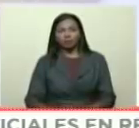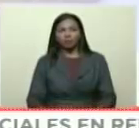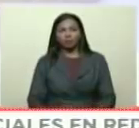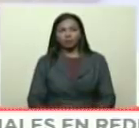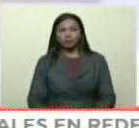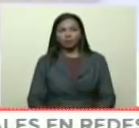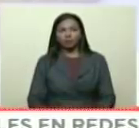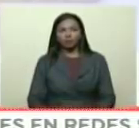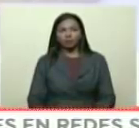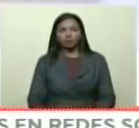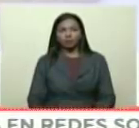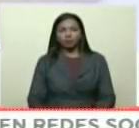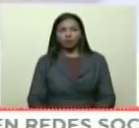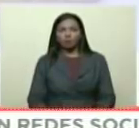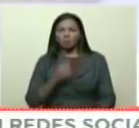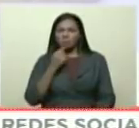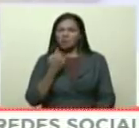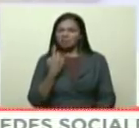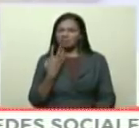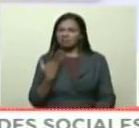un, ¿cómo se puede llamar?